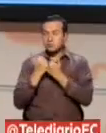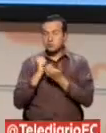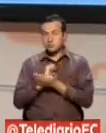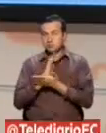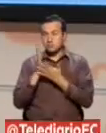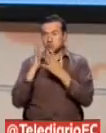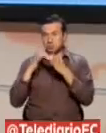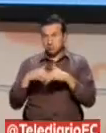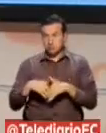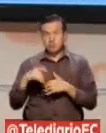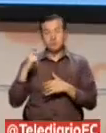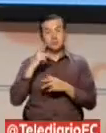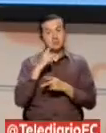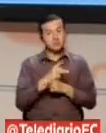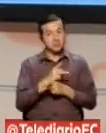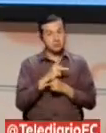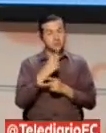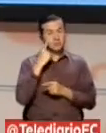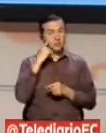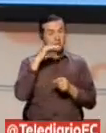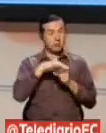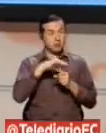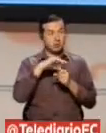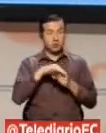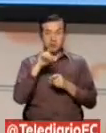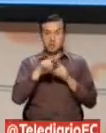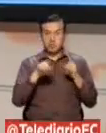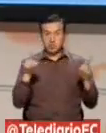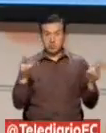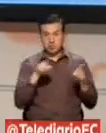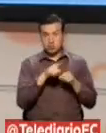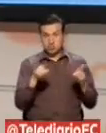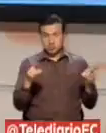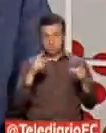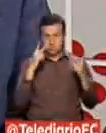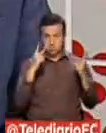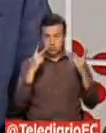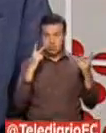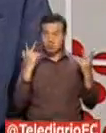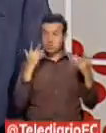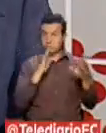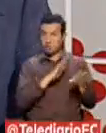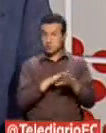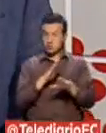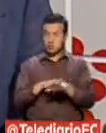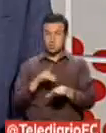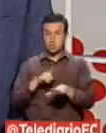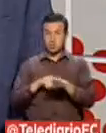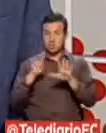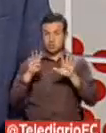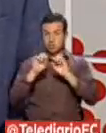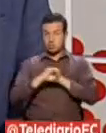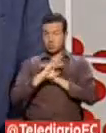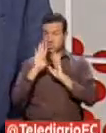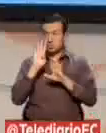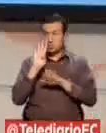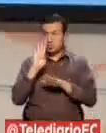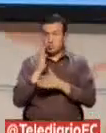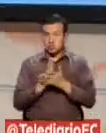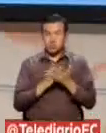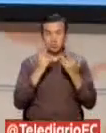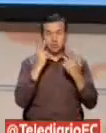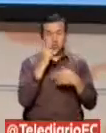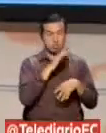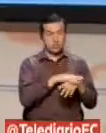eso hay que tener muchísimo cuidado en cómo votan los colegas del día de hoy. ¿Están convocados a las 9 de la mañana o 9 y media? Tenemos